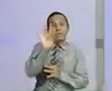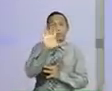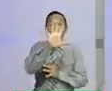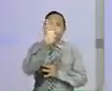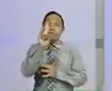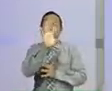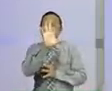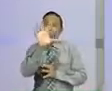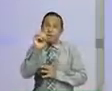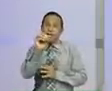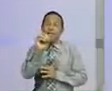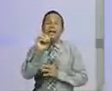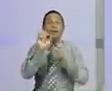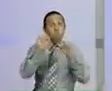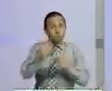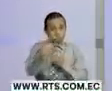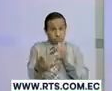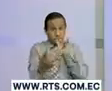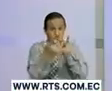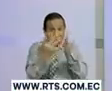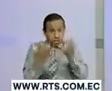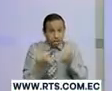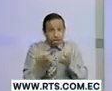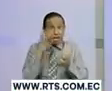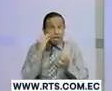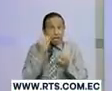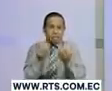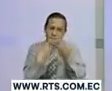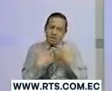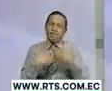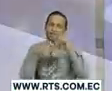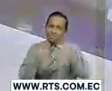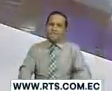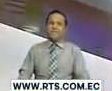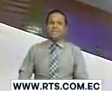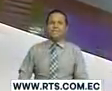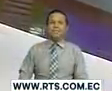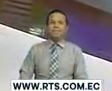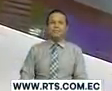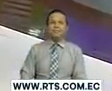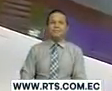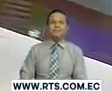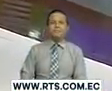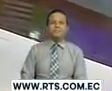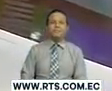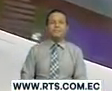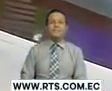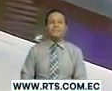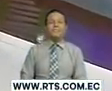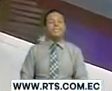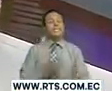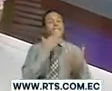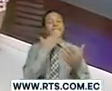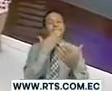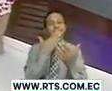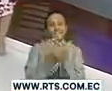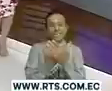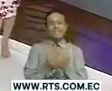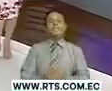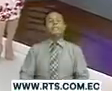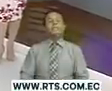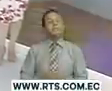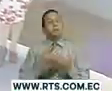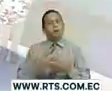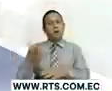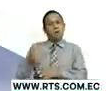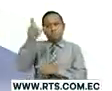096-958-5650 si quiere ser parte de este segmento. Charlie, continúas con más noticias. Muchas gracias, Adriana. Y luego de estar en